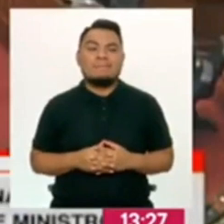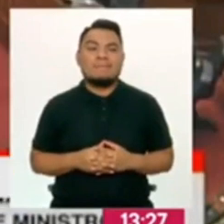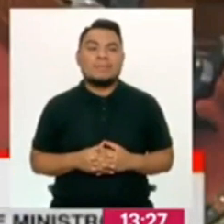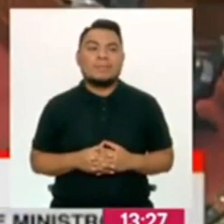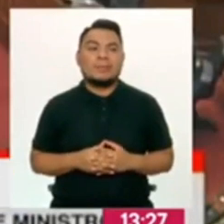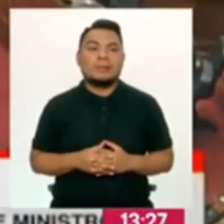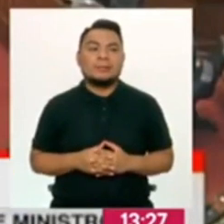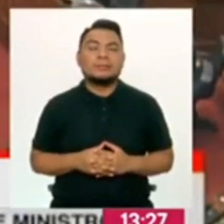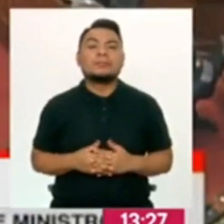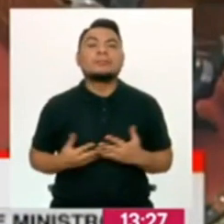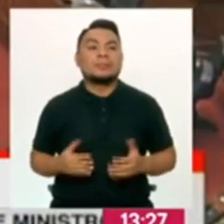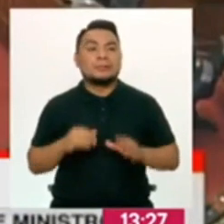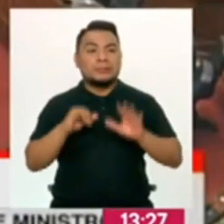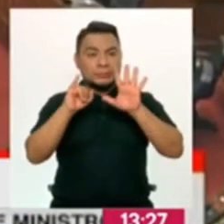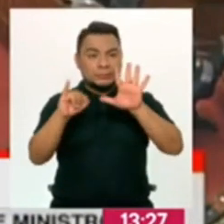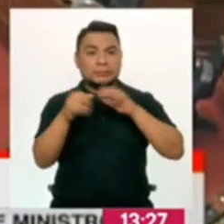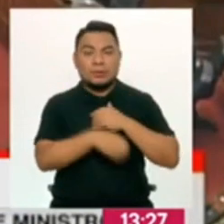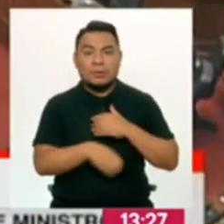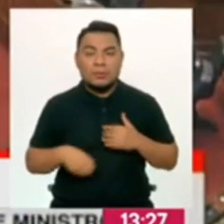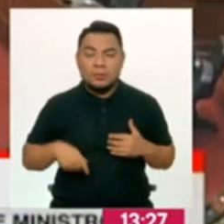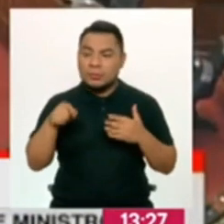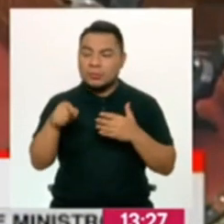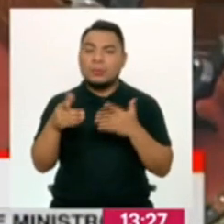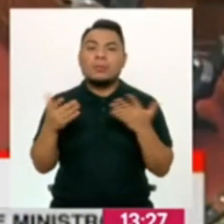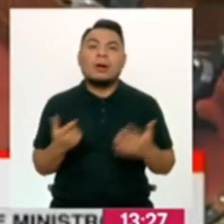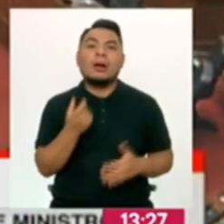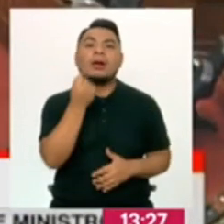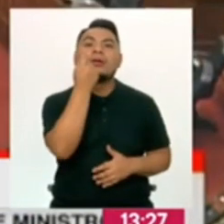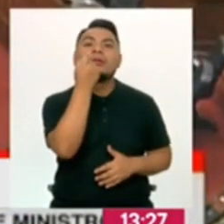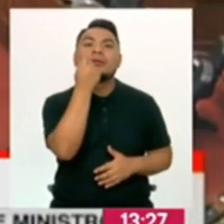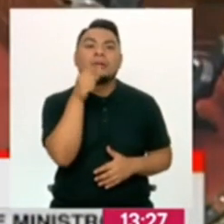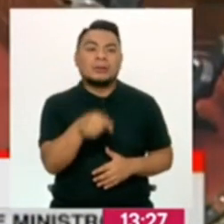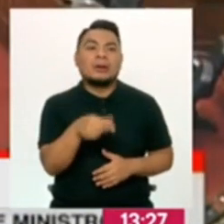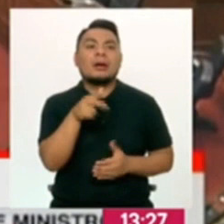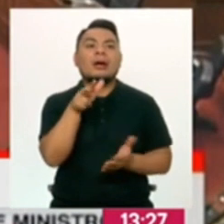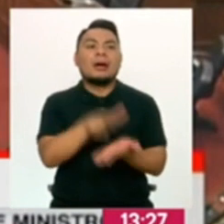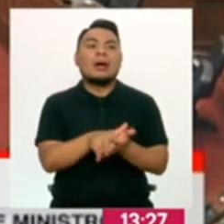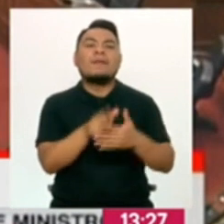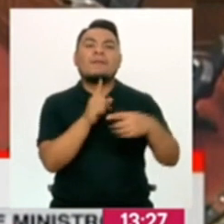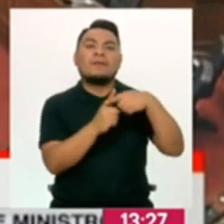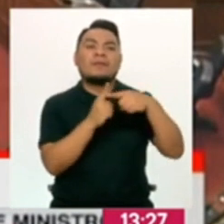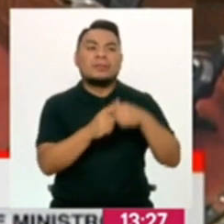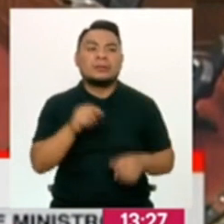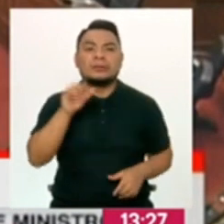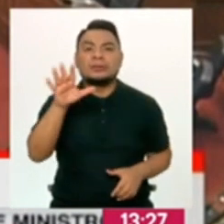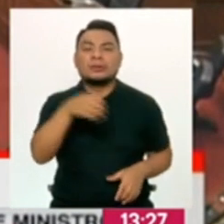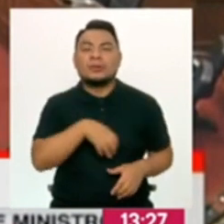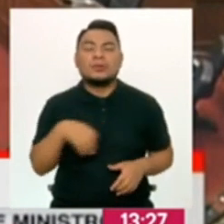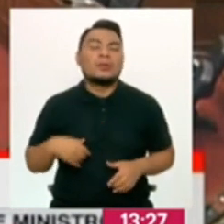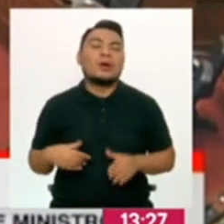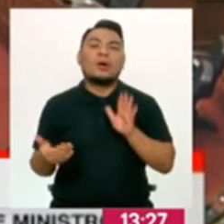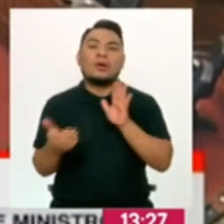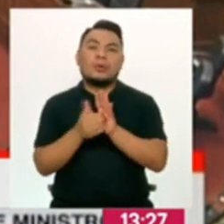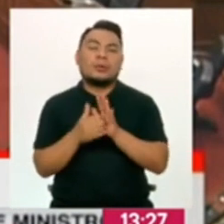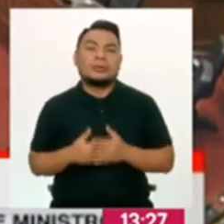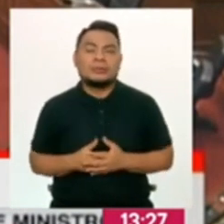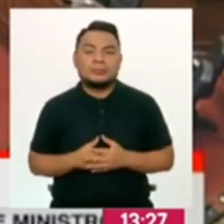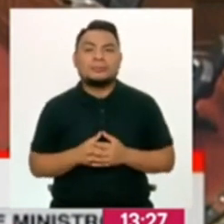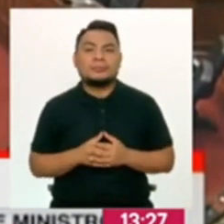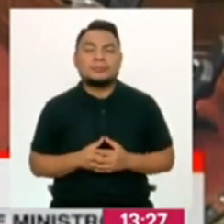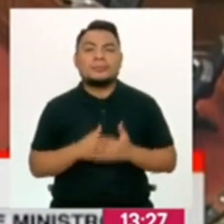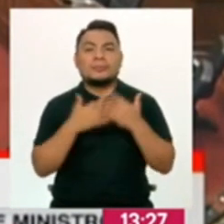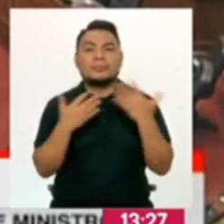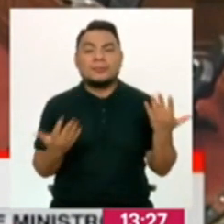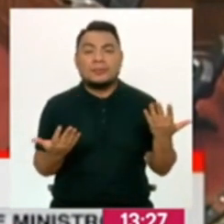6 señores congresistas, de los cuales 11 señores congresistas han votado a favor y 5 señores congresistas han votado en contra.